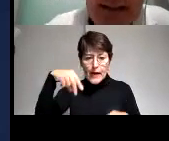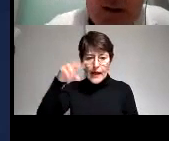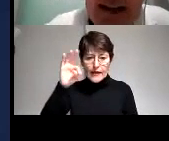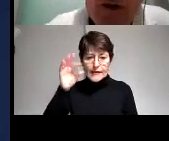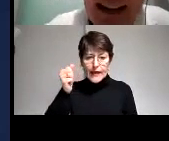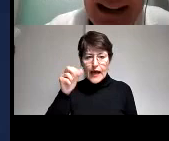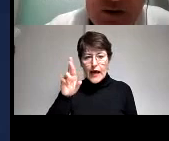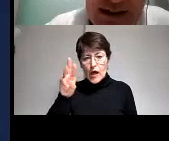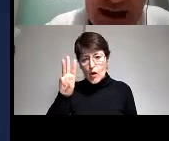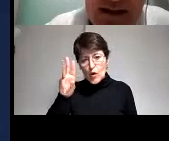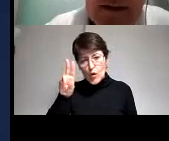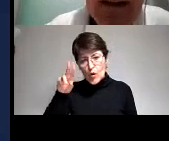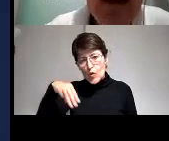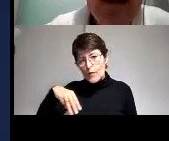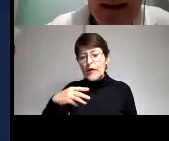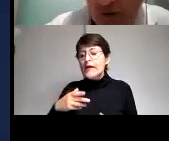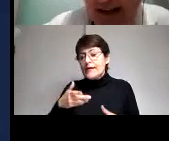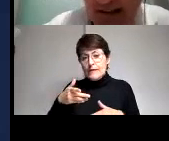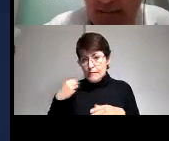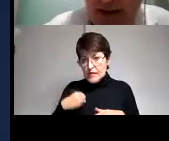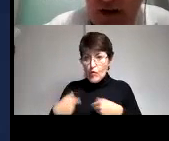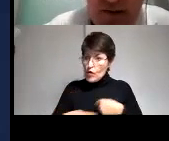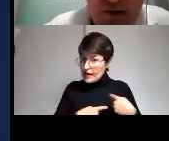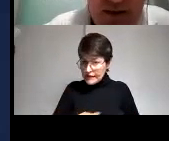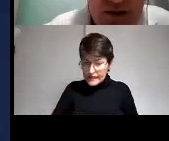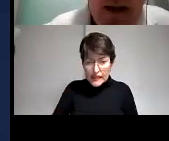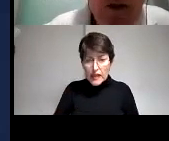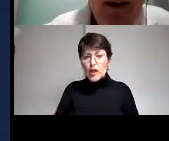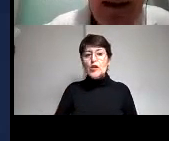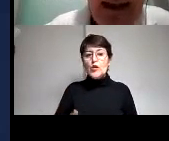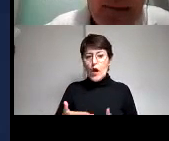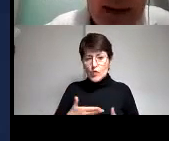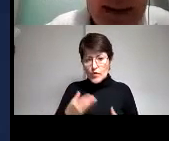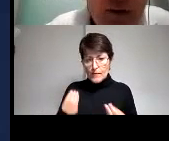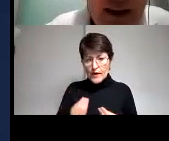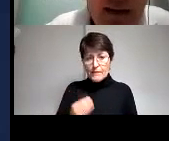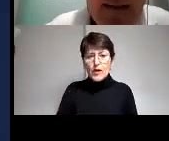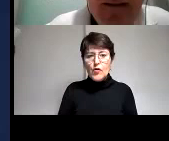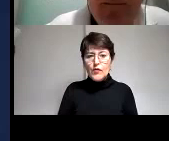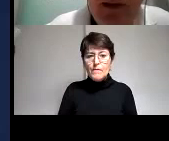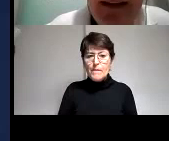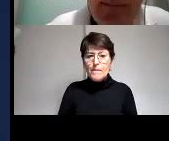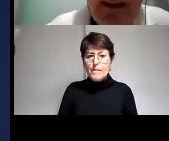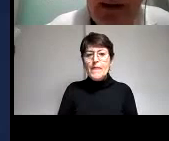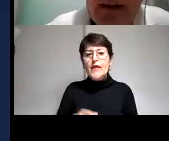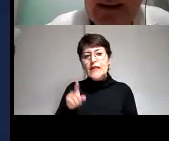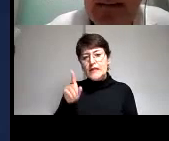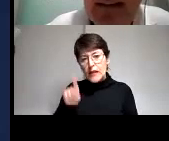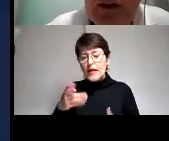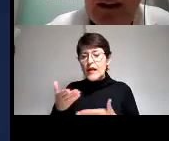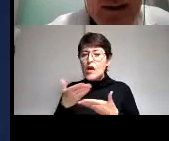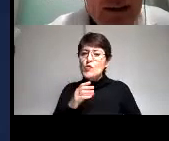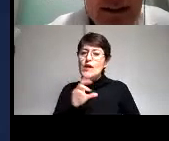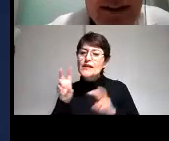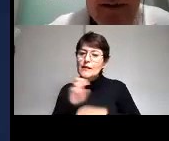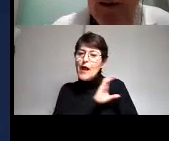en el intestino y tracto genitourinario y contrarrestan microorganismos patógenos. El Plantarum, además, puede tener capacidad para reducir niveles